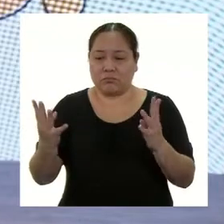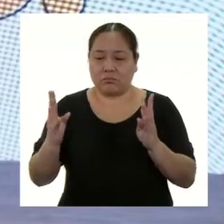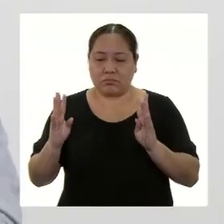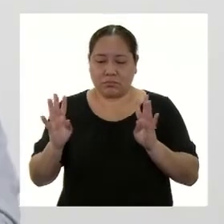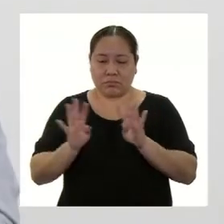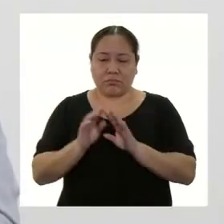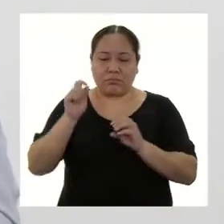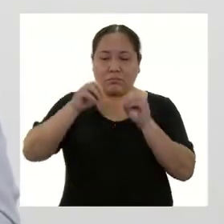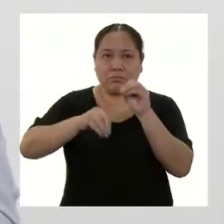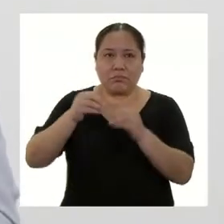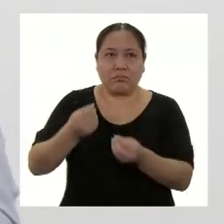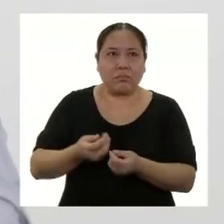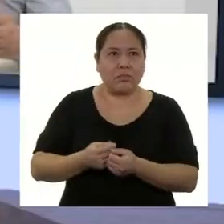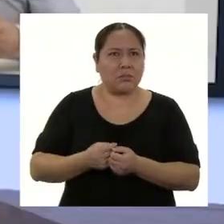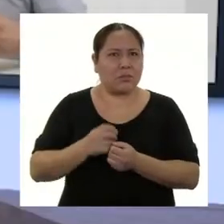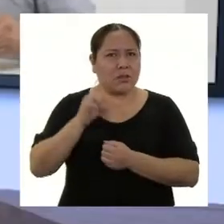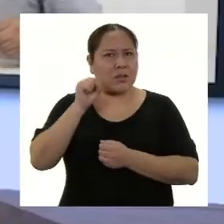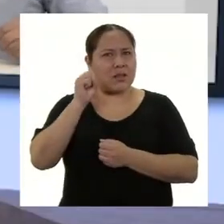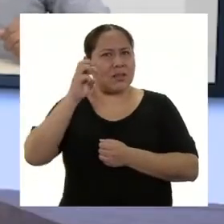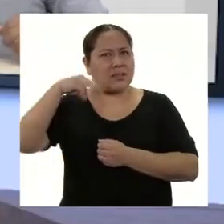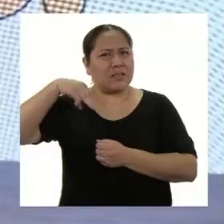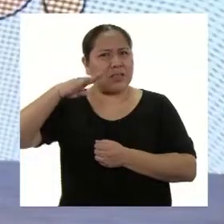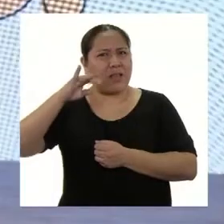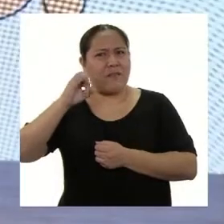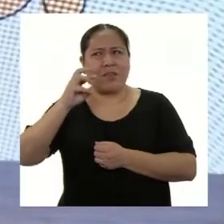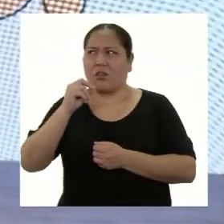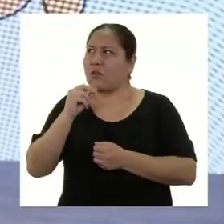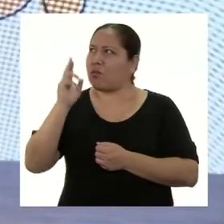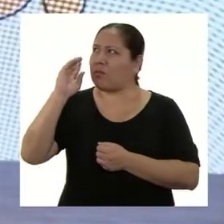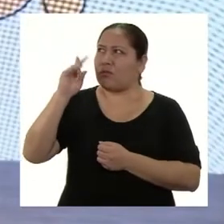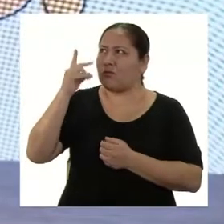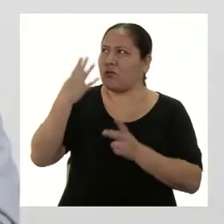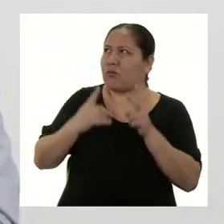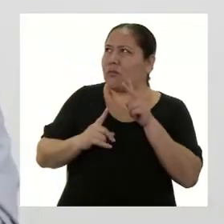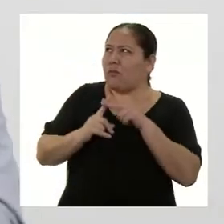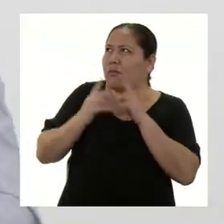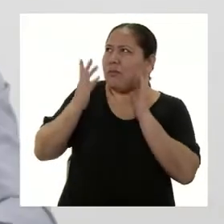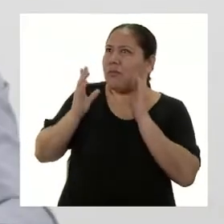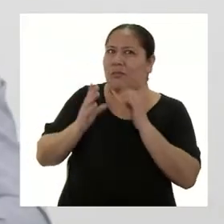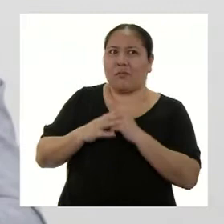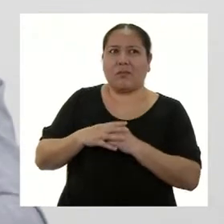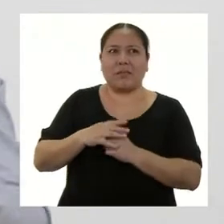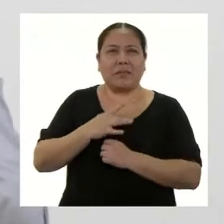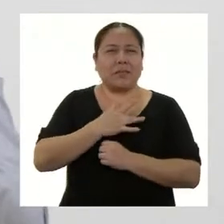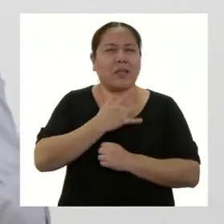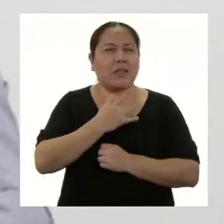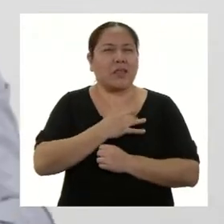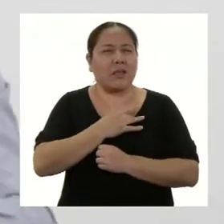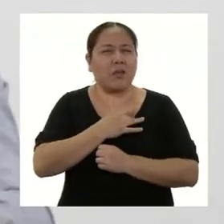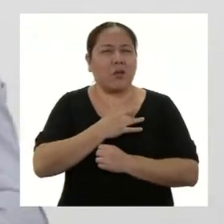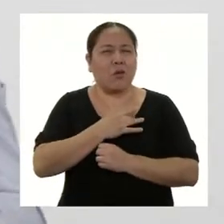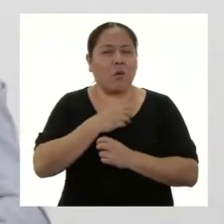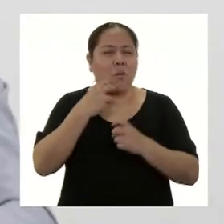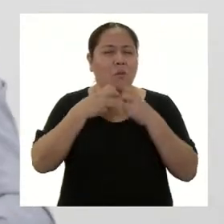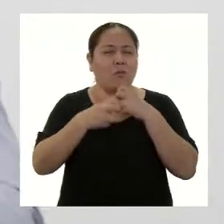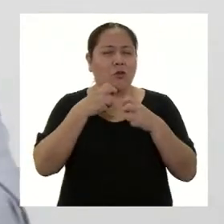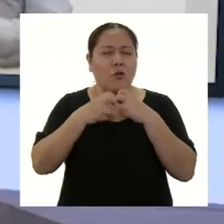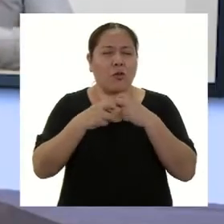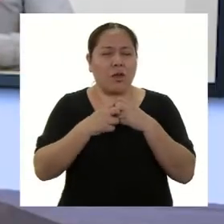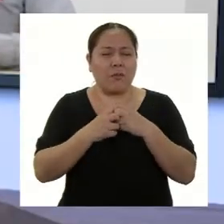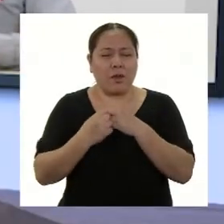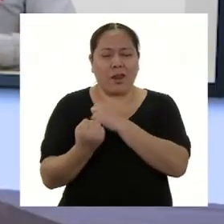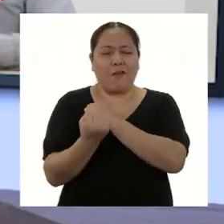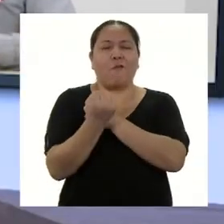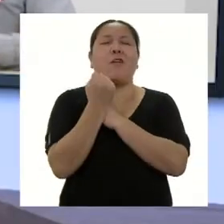mis sembríos. Sembríos. Profesor, no esperaba su presencia. Sentí una gran alteración en la fuerza, Jonathan.